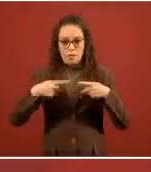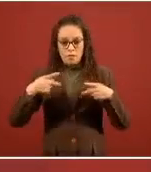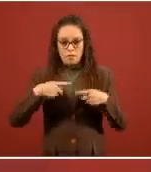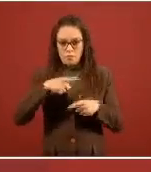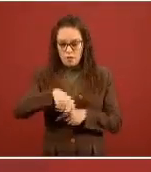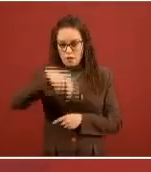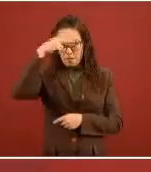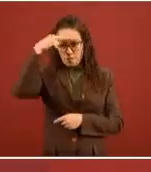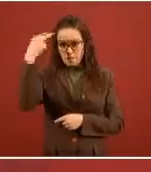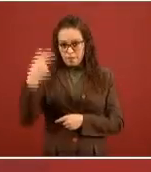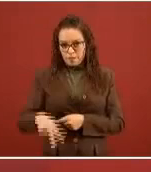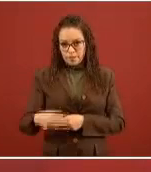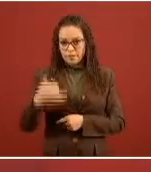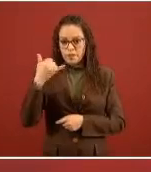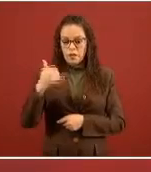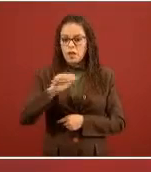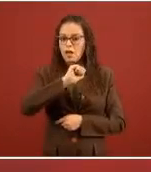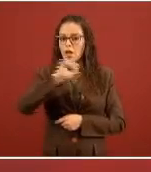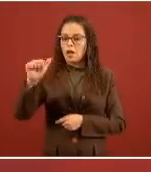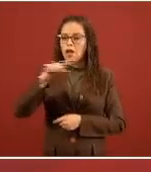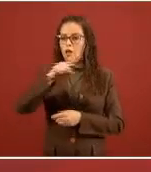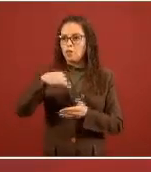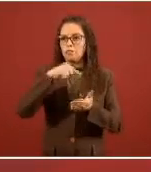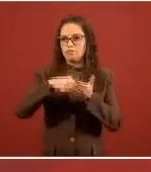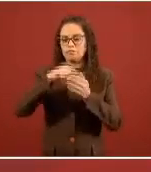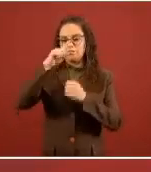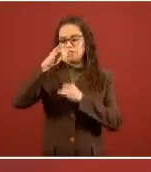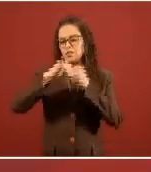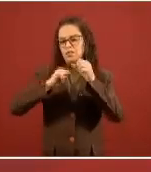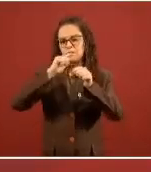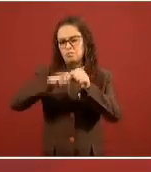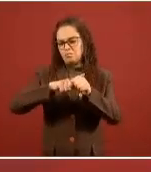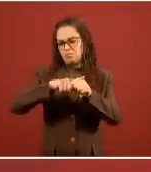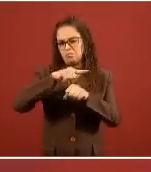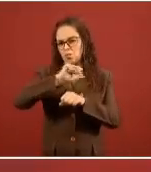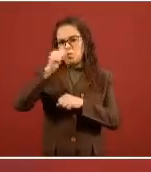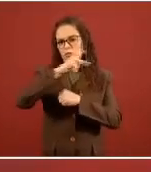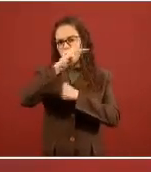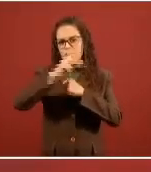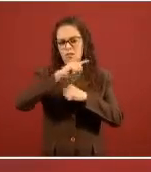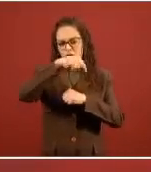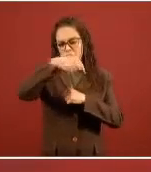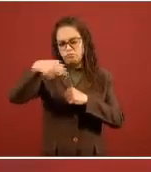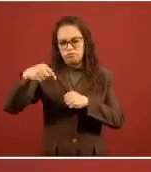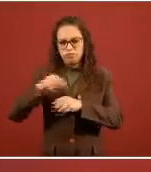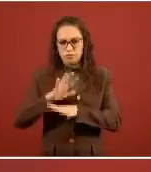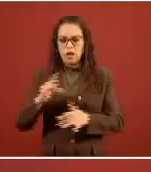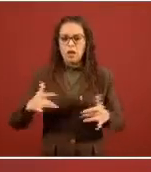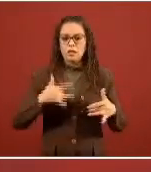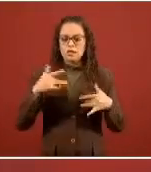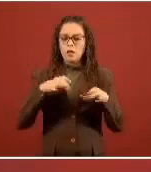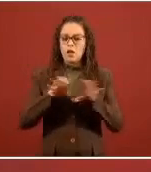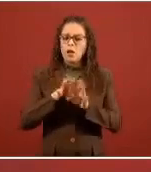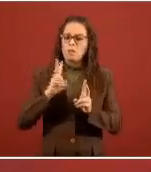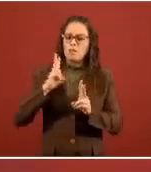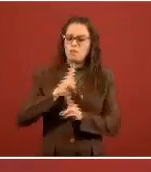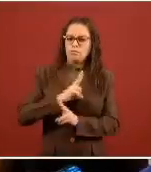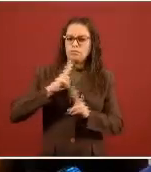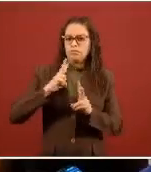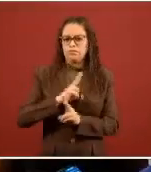la bibliografía internacional es que los síntomas respiratorios tienen una